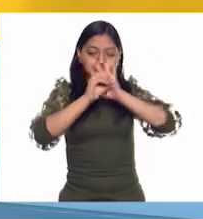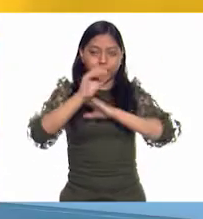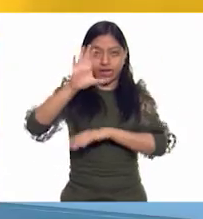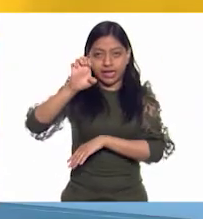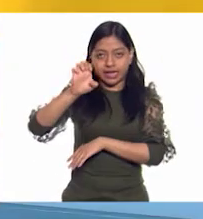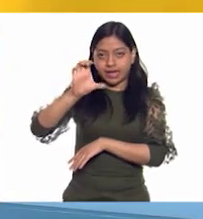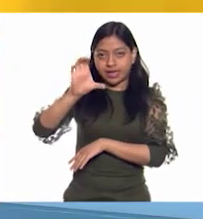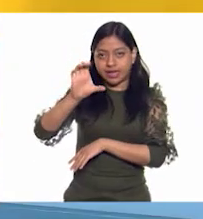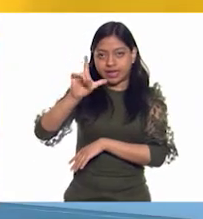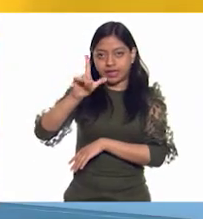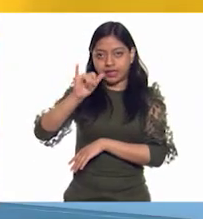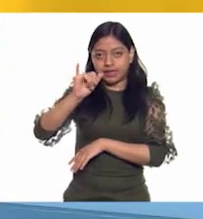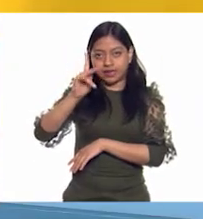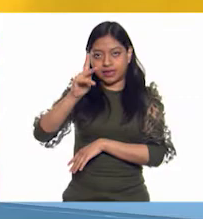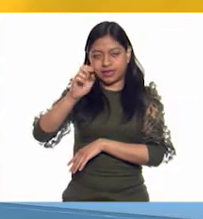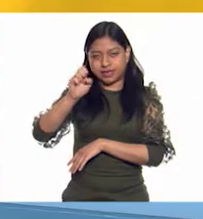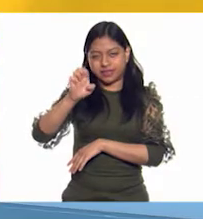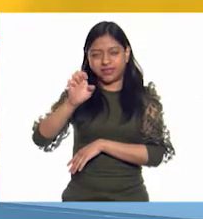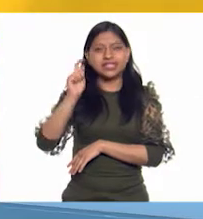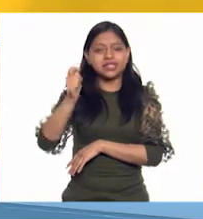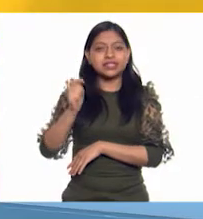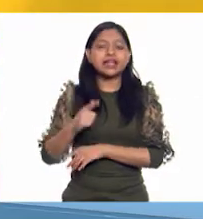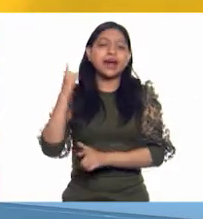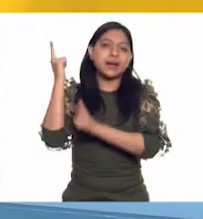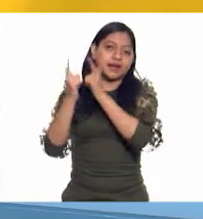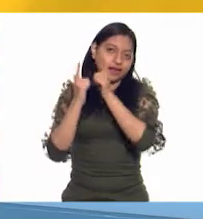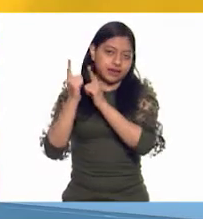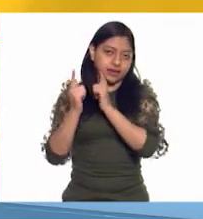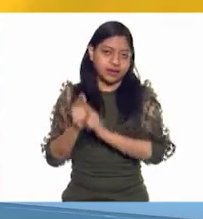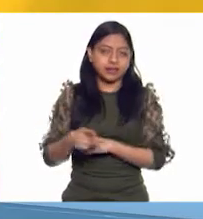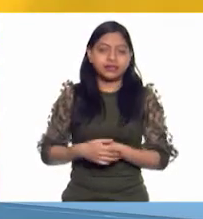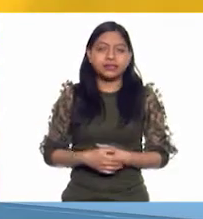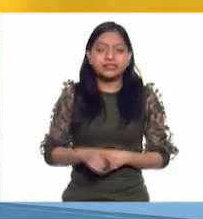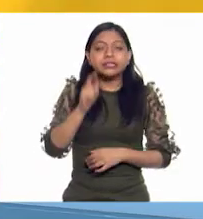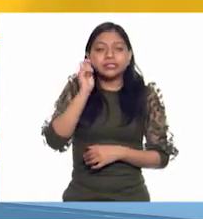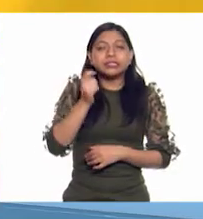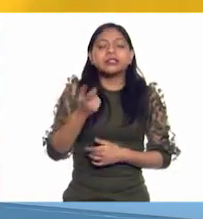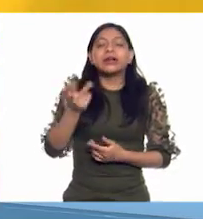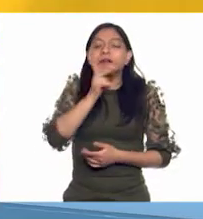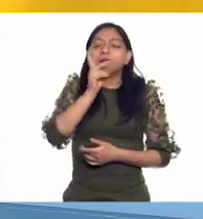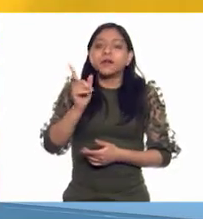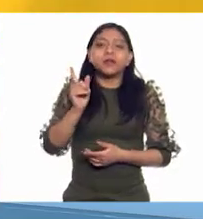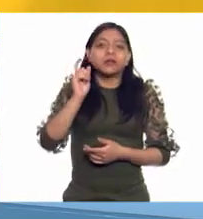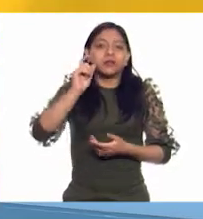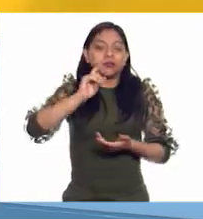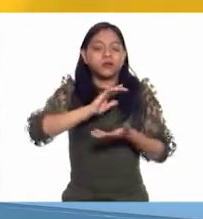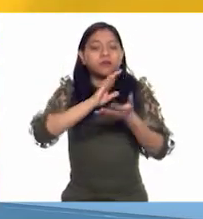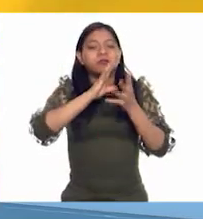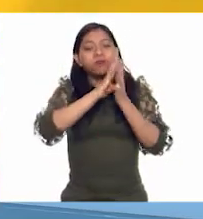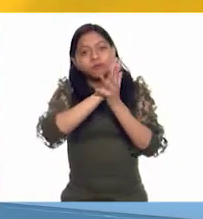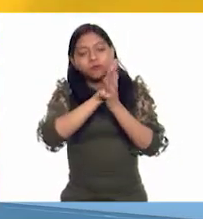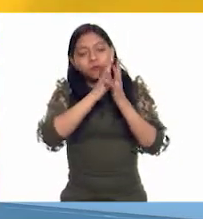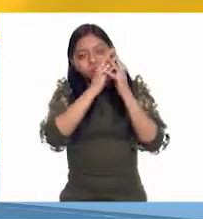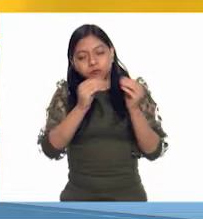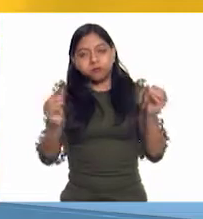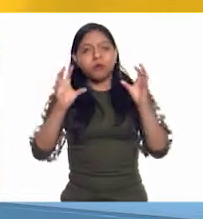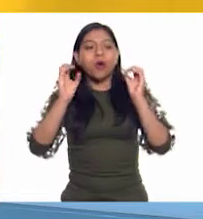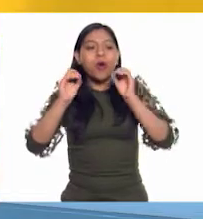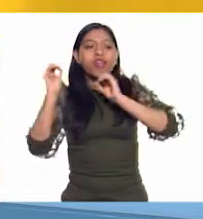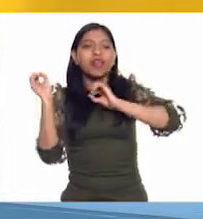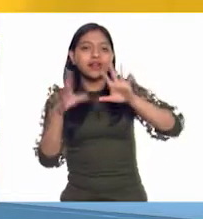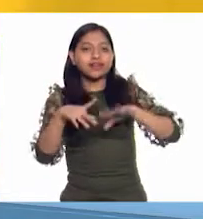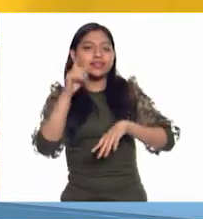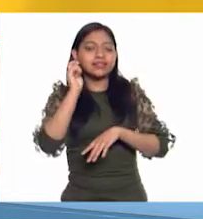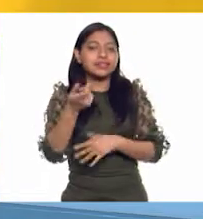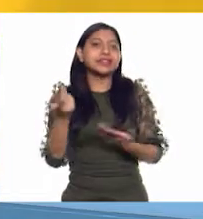que dijeron que proviene de la palabra griega eclipsis, que significa desaparición o abandono. Y ahora